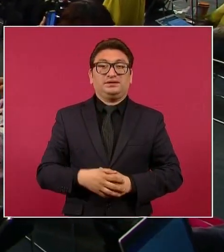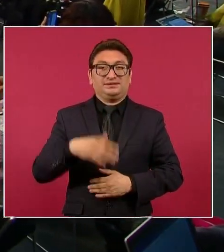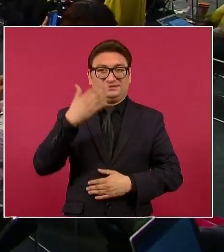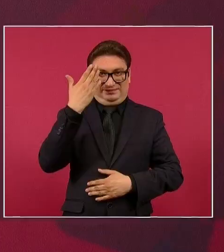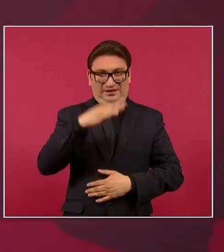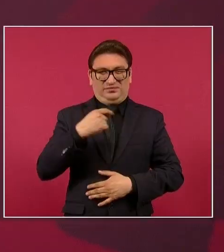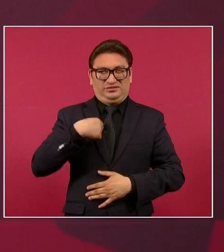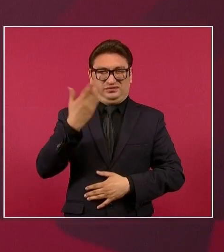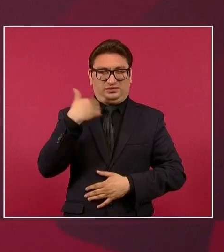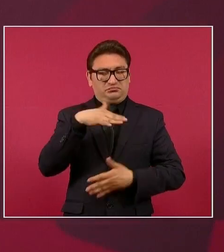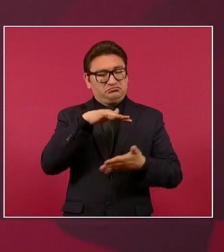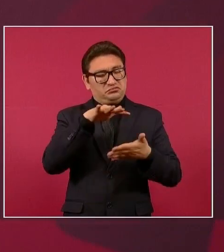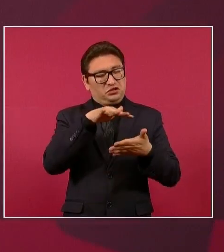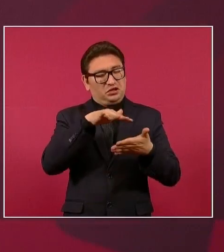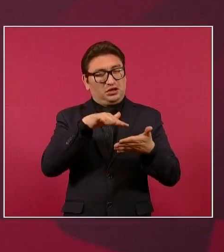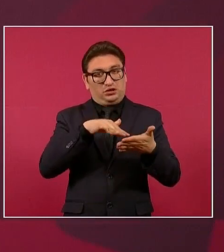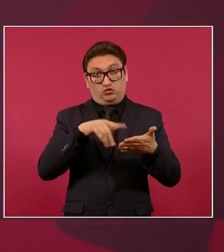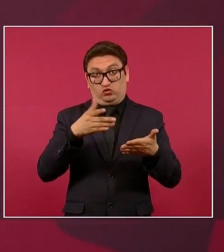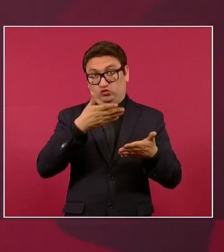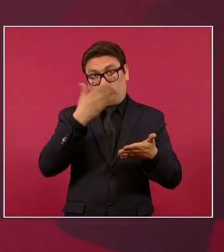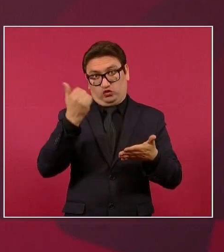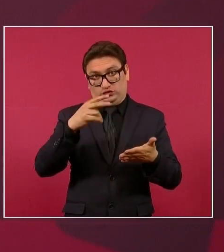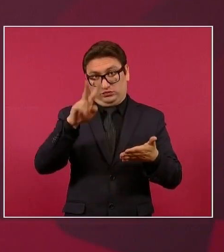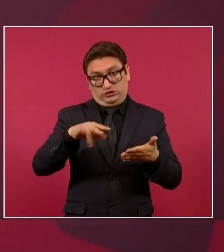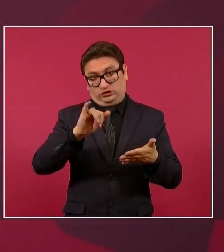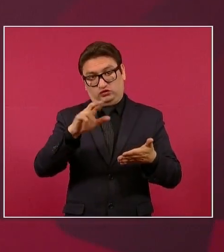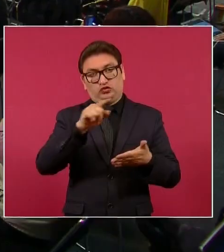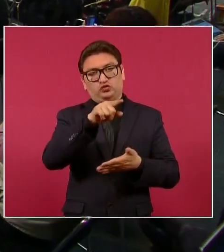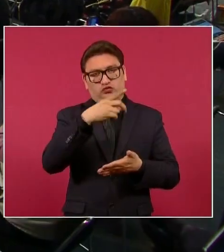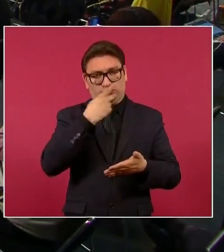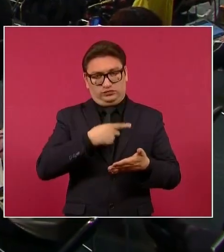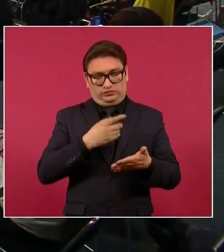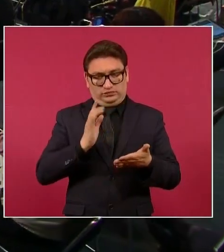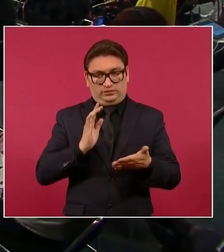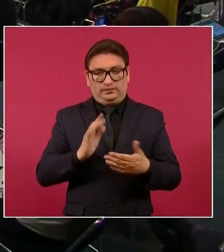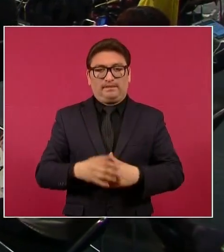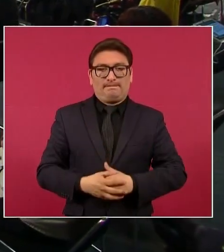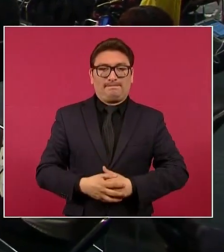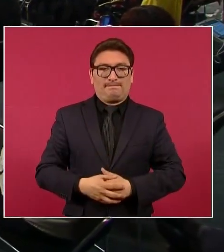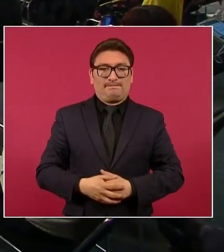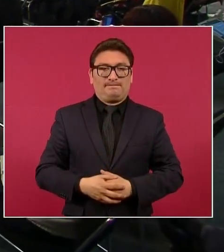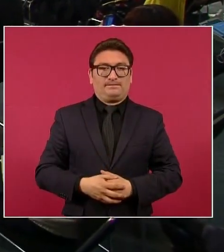Leí por ahí, no sé si sea cierto, tú me lo vas